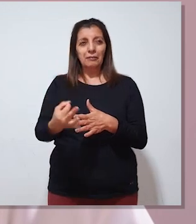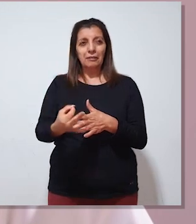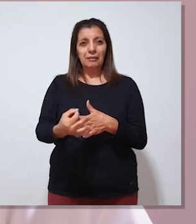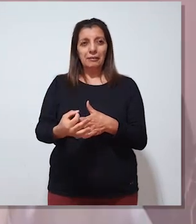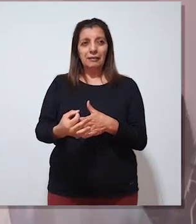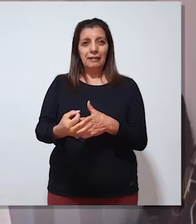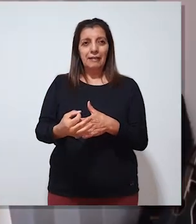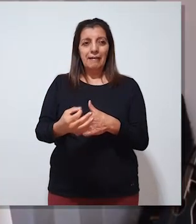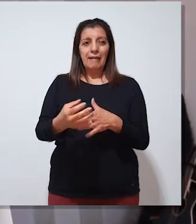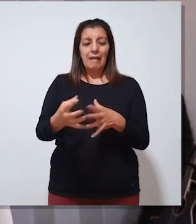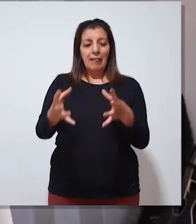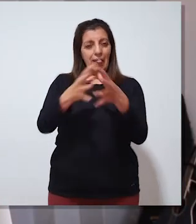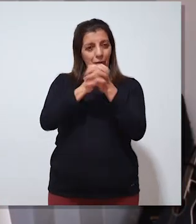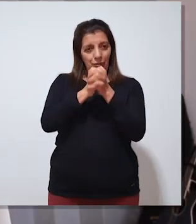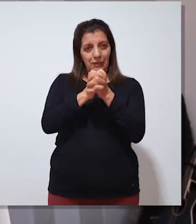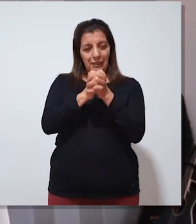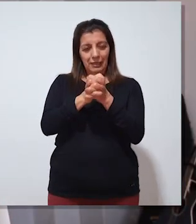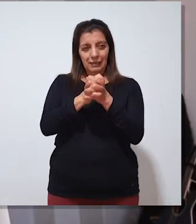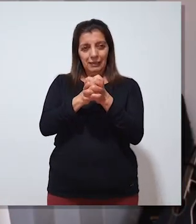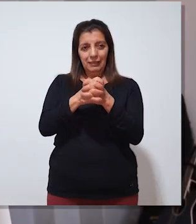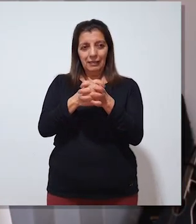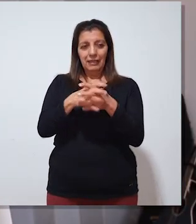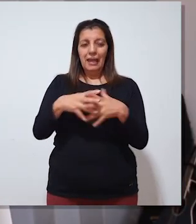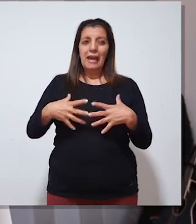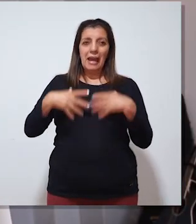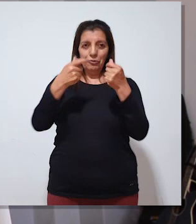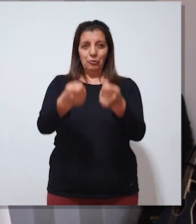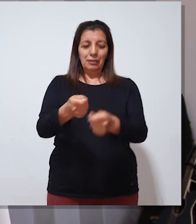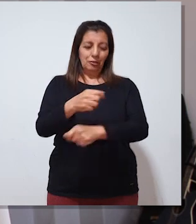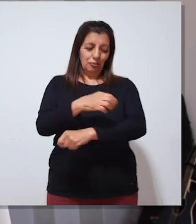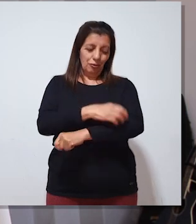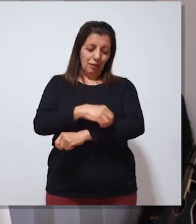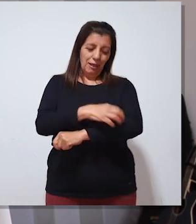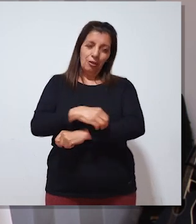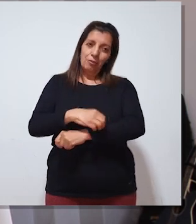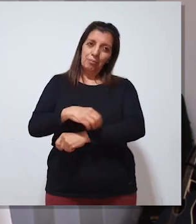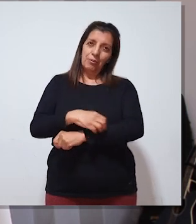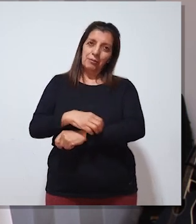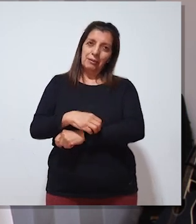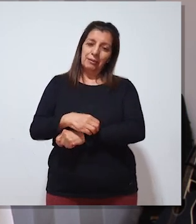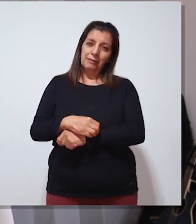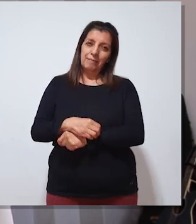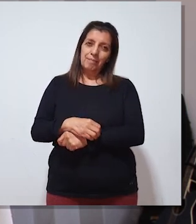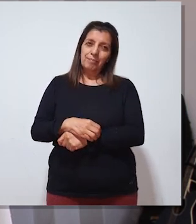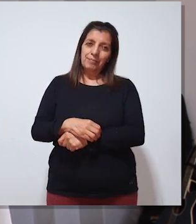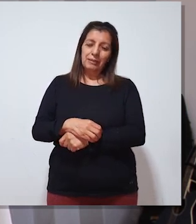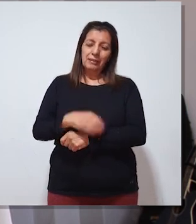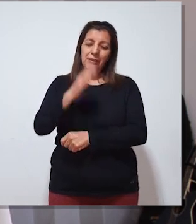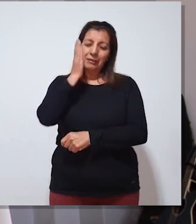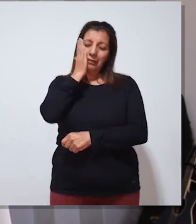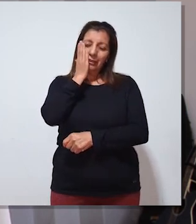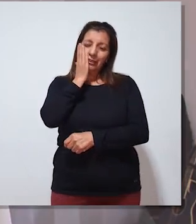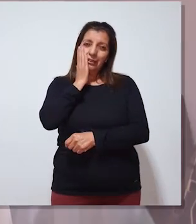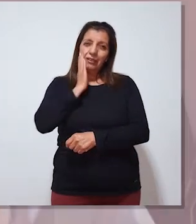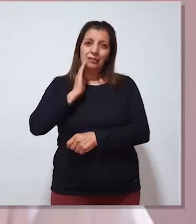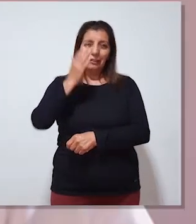pobres. Tierna Madre del Rosario, ayúdanos a ser una iglesia cercana y en